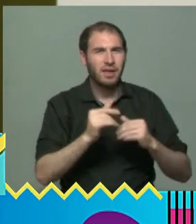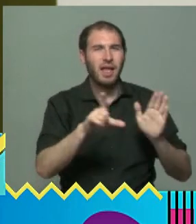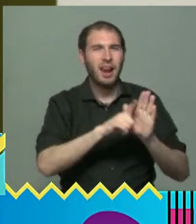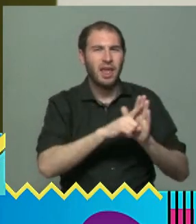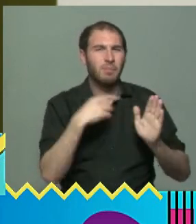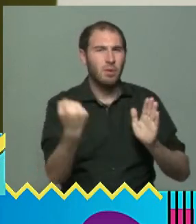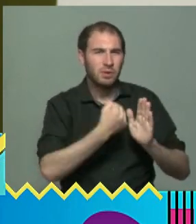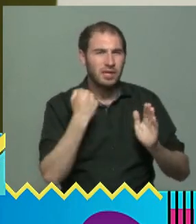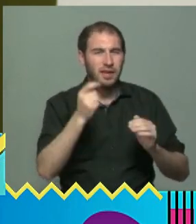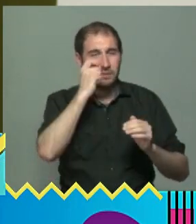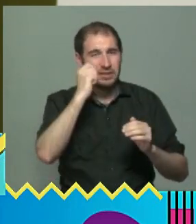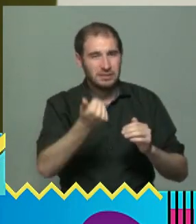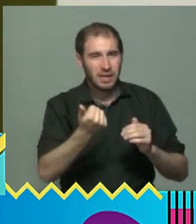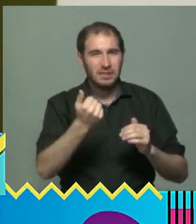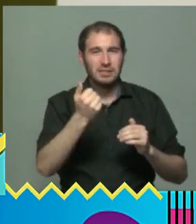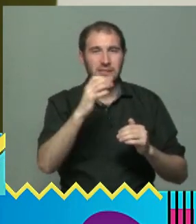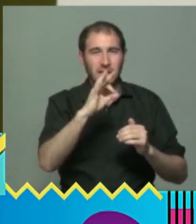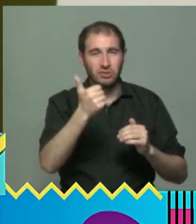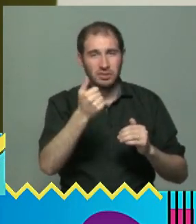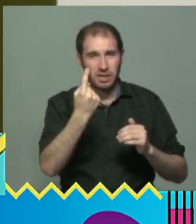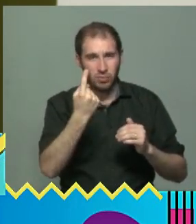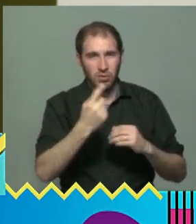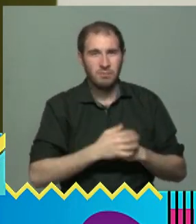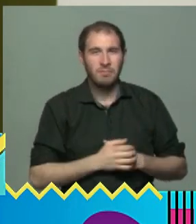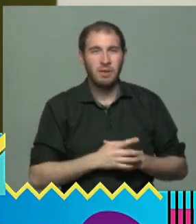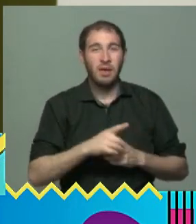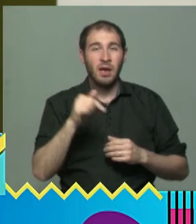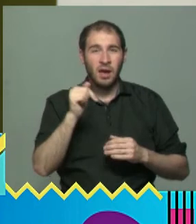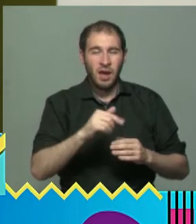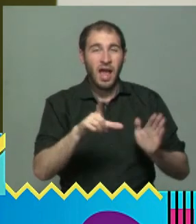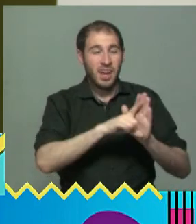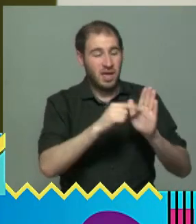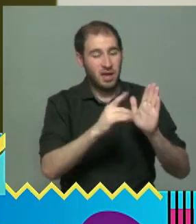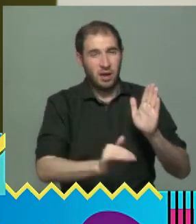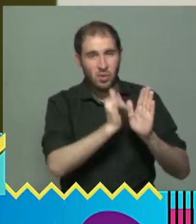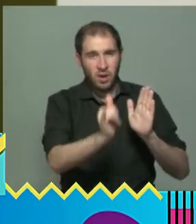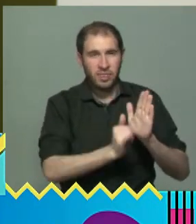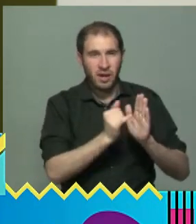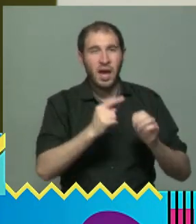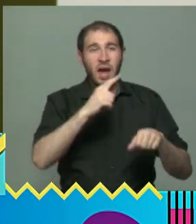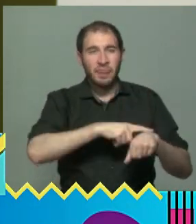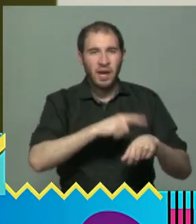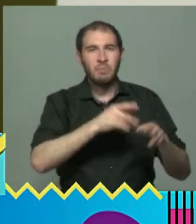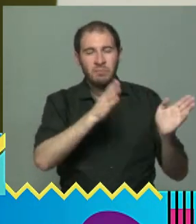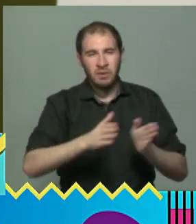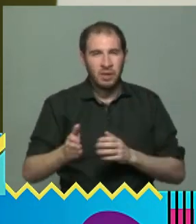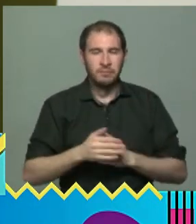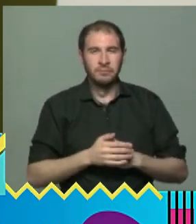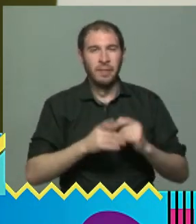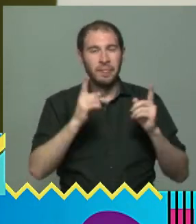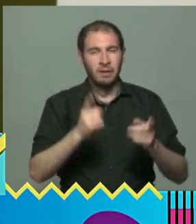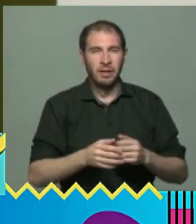ley fundamental de la 26.061 y obviamente que esta ley plantea tiempos procedimentales,